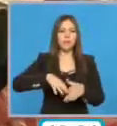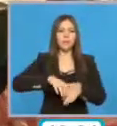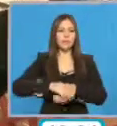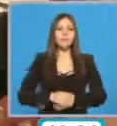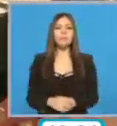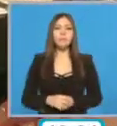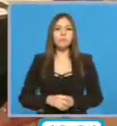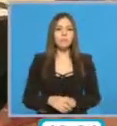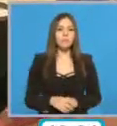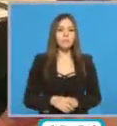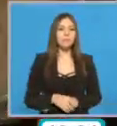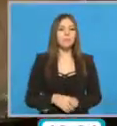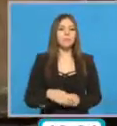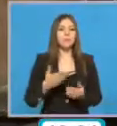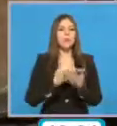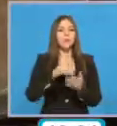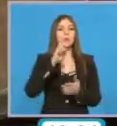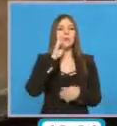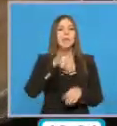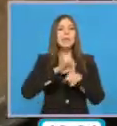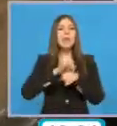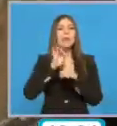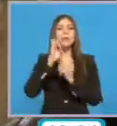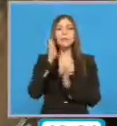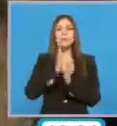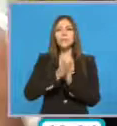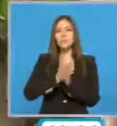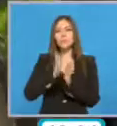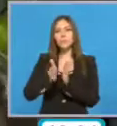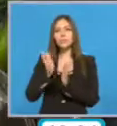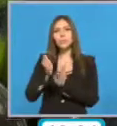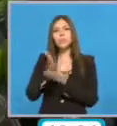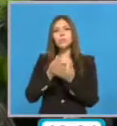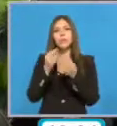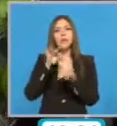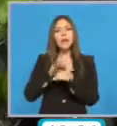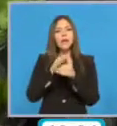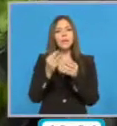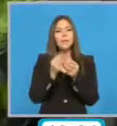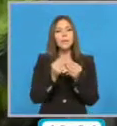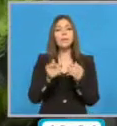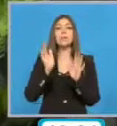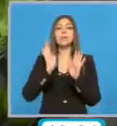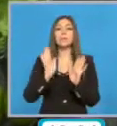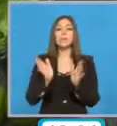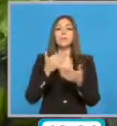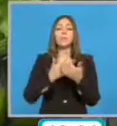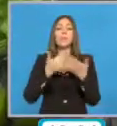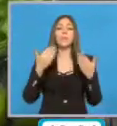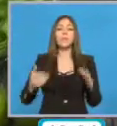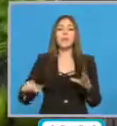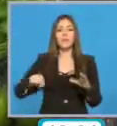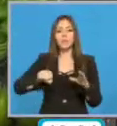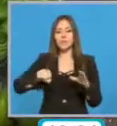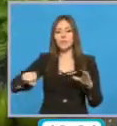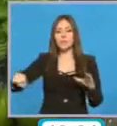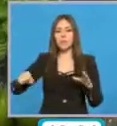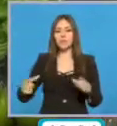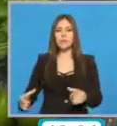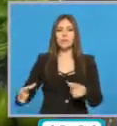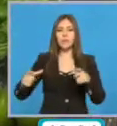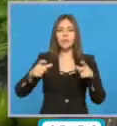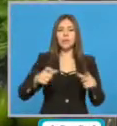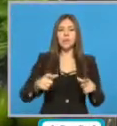Miren Pame, qué no rico. se va. La chef, comper. Comper. Ok, lo que vamos a hacer va a ser freír nuestro